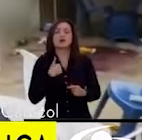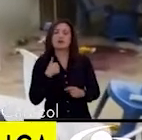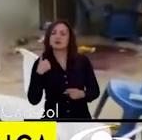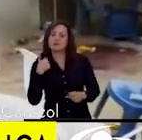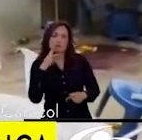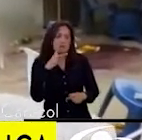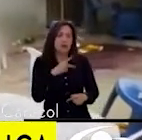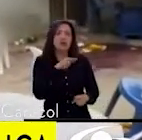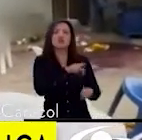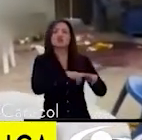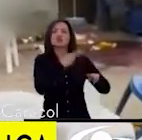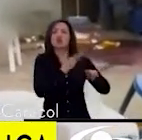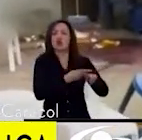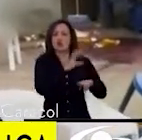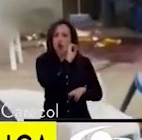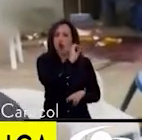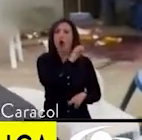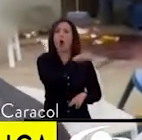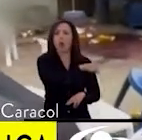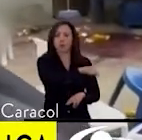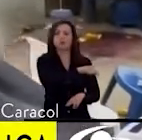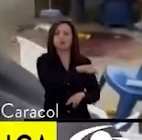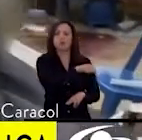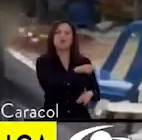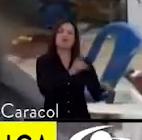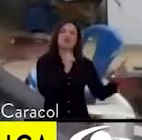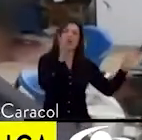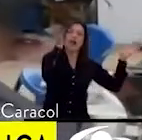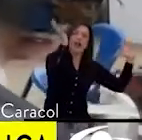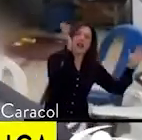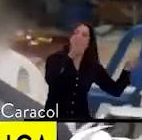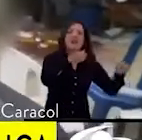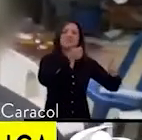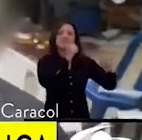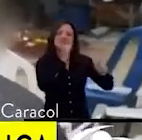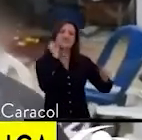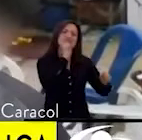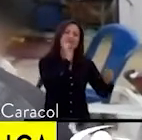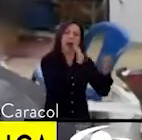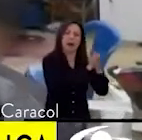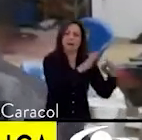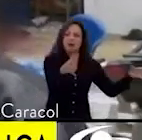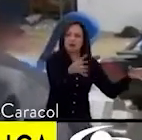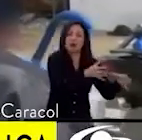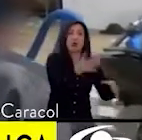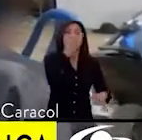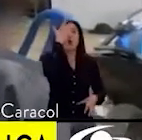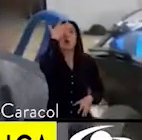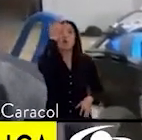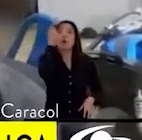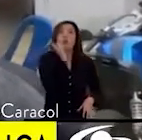nuestros jóvenes. Un poco la canción busca eso, esa es la intención de ella.